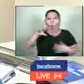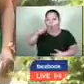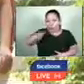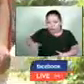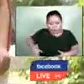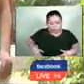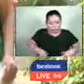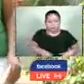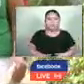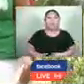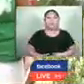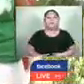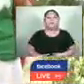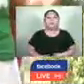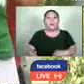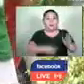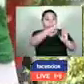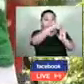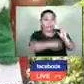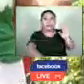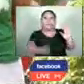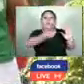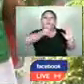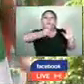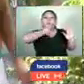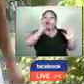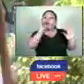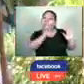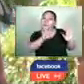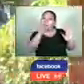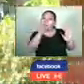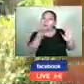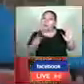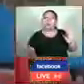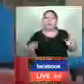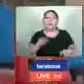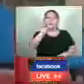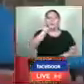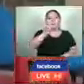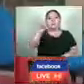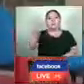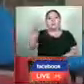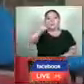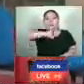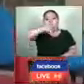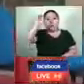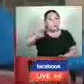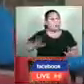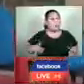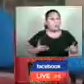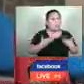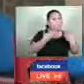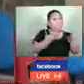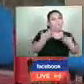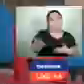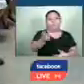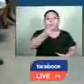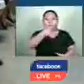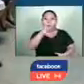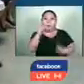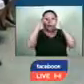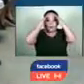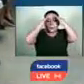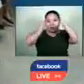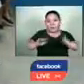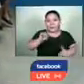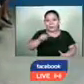órganos. El informe también destaca que hubo una reducción del 21% en el suministro de tratamiento preventivo de esta